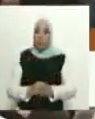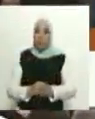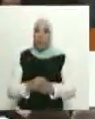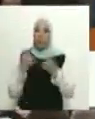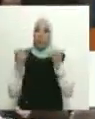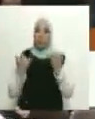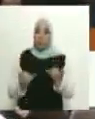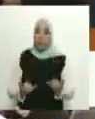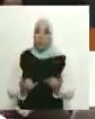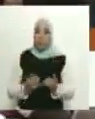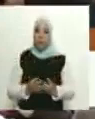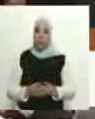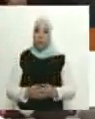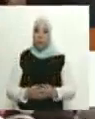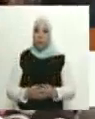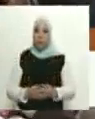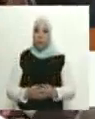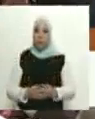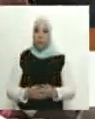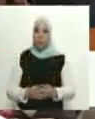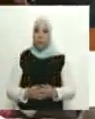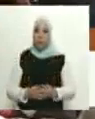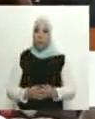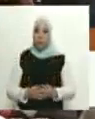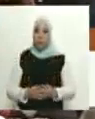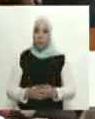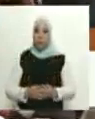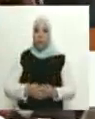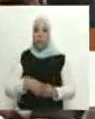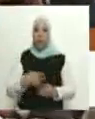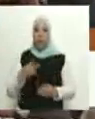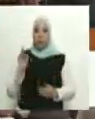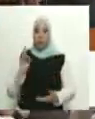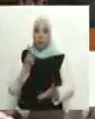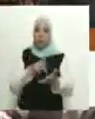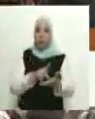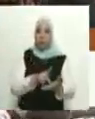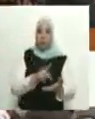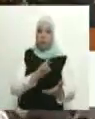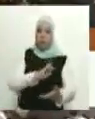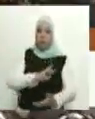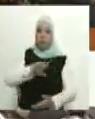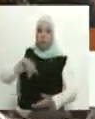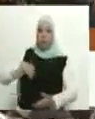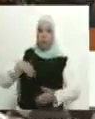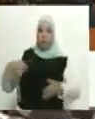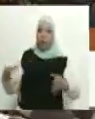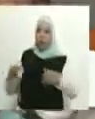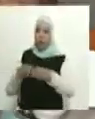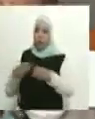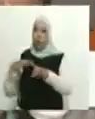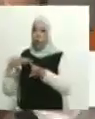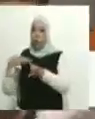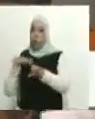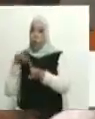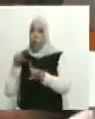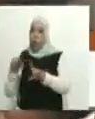Ahora, cuando nosotros venimos para acá, hermano Luis, y vemos esta situación